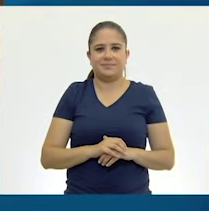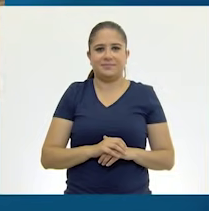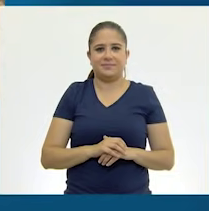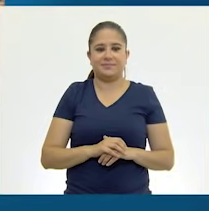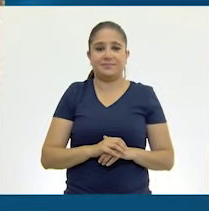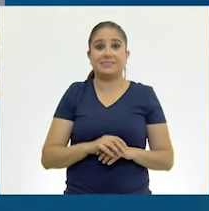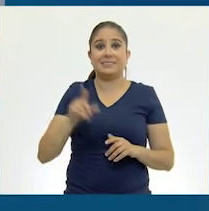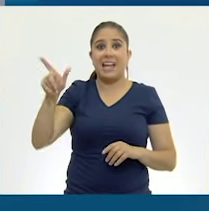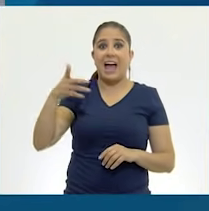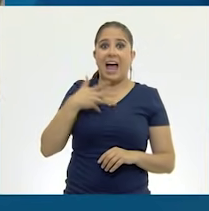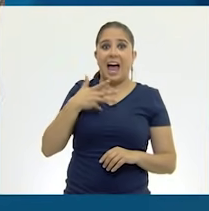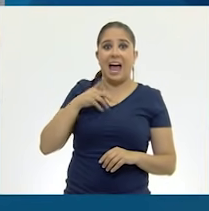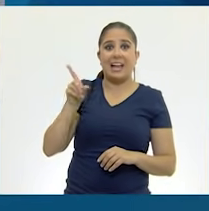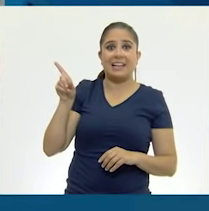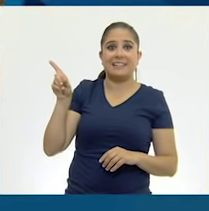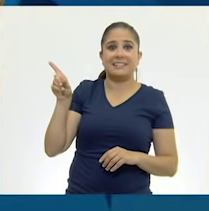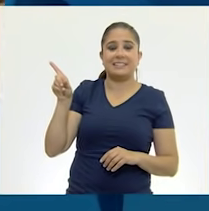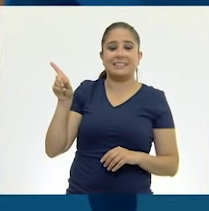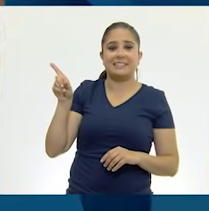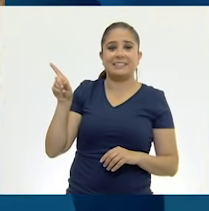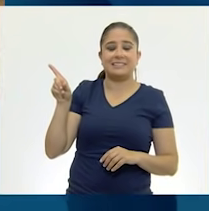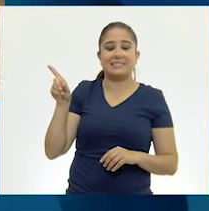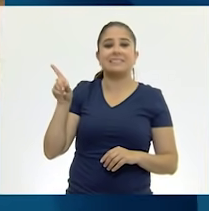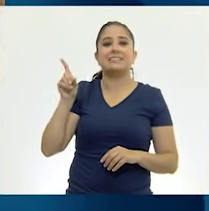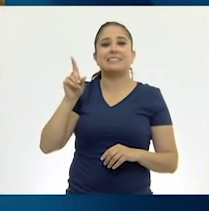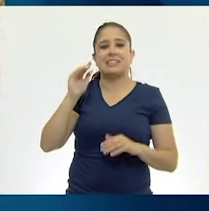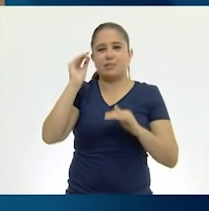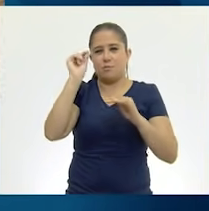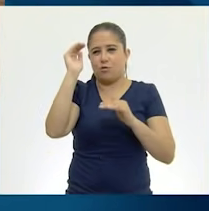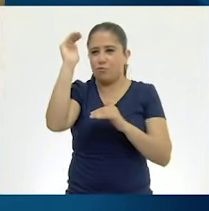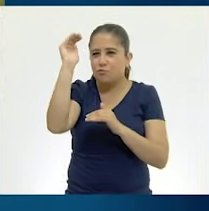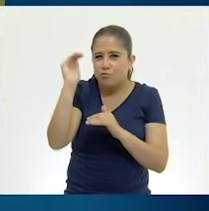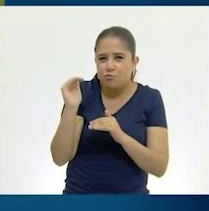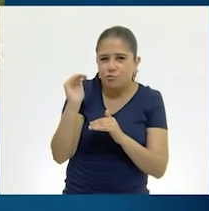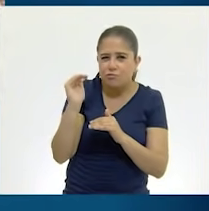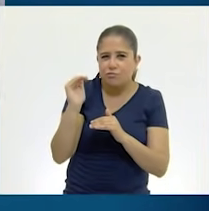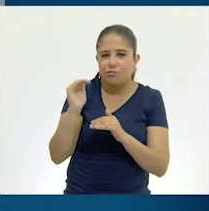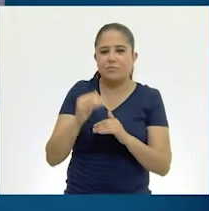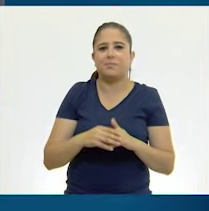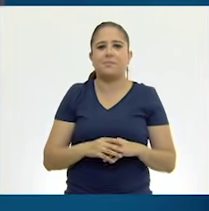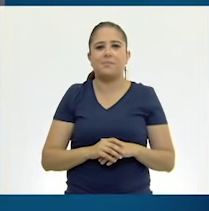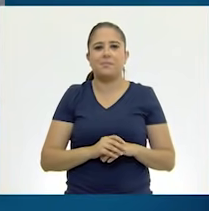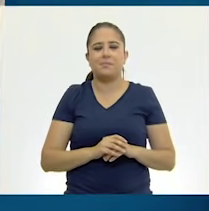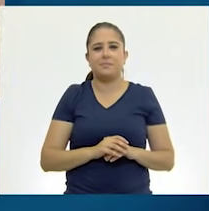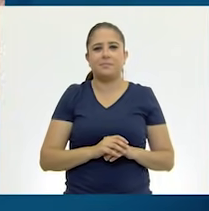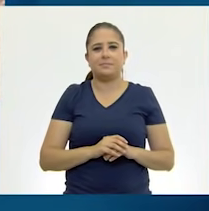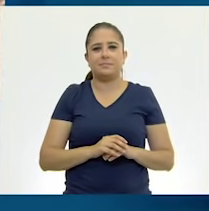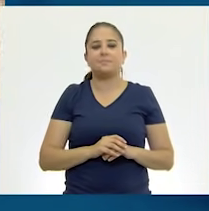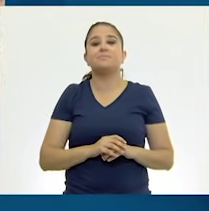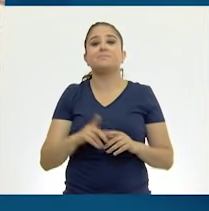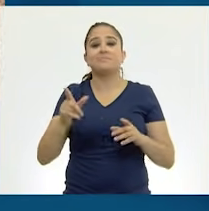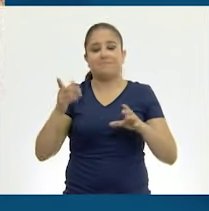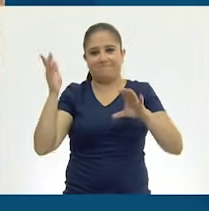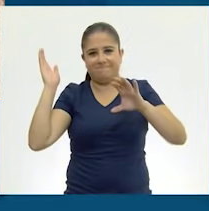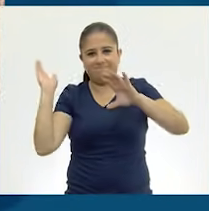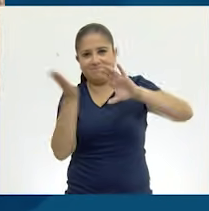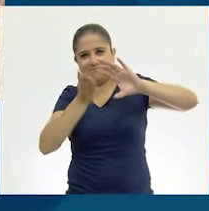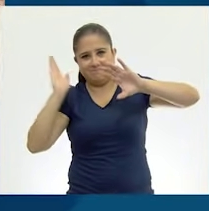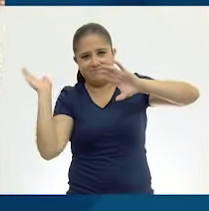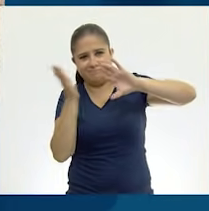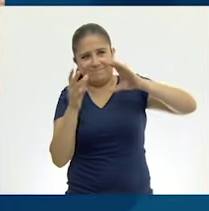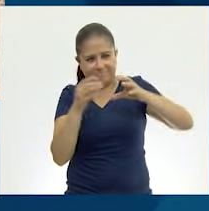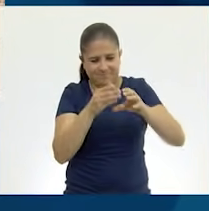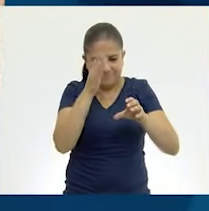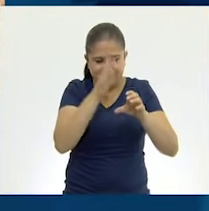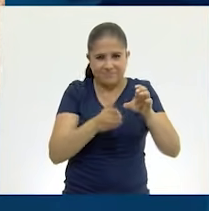Ahí hay una. Está más bajita, la mejor del campo. Juntaban de estos y las hacía en